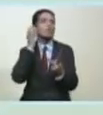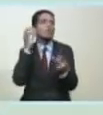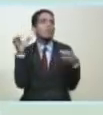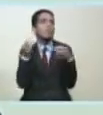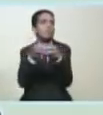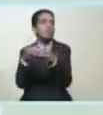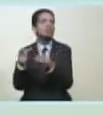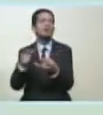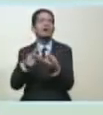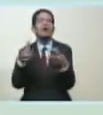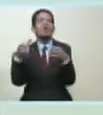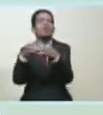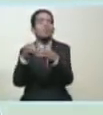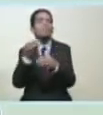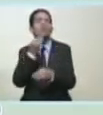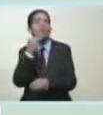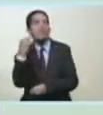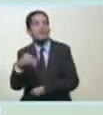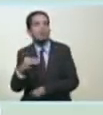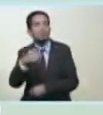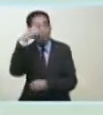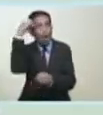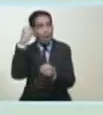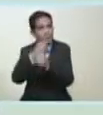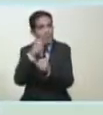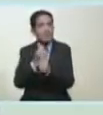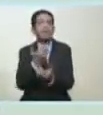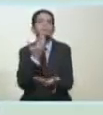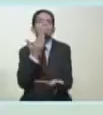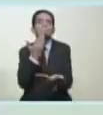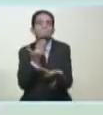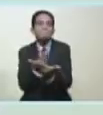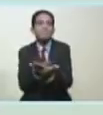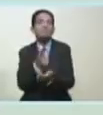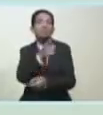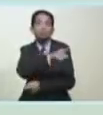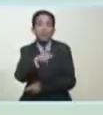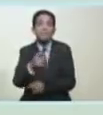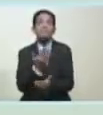de la juventud, de la clase obrera. Les pido propuestas.